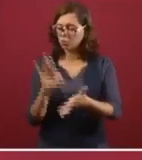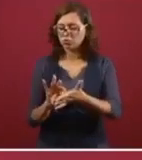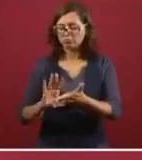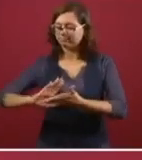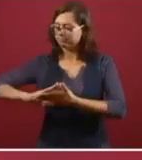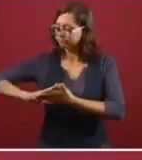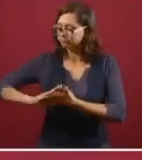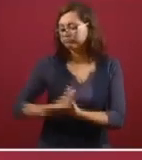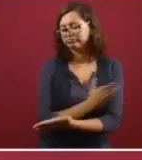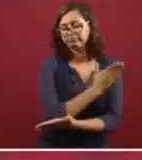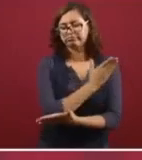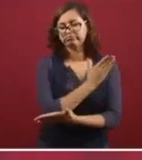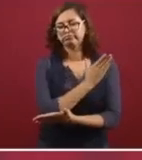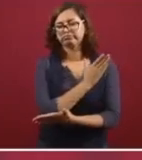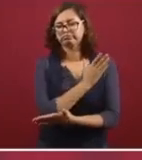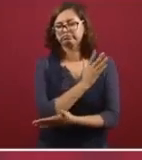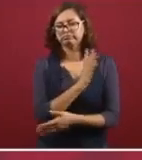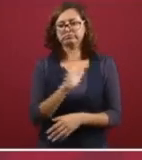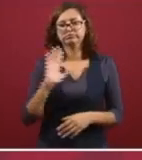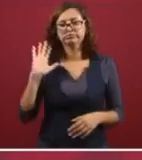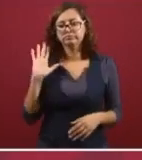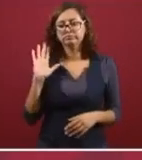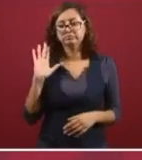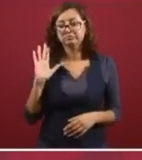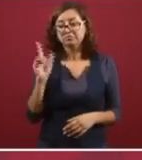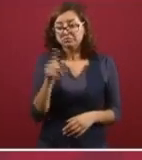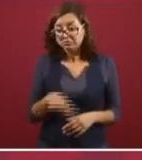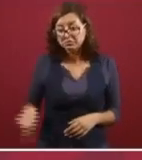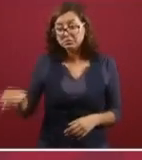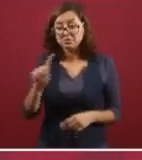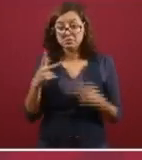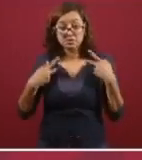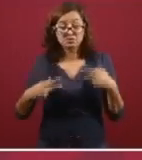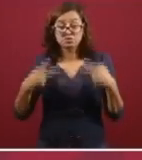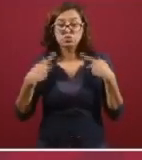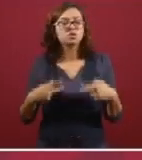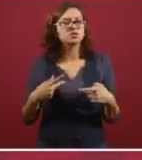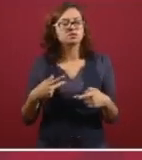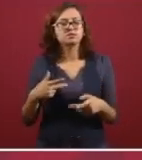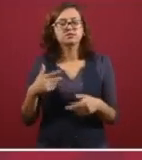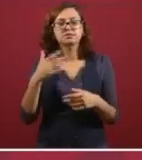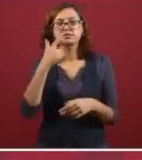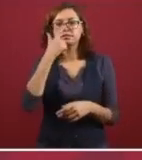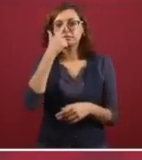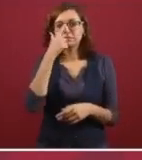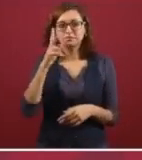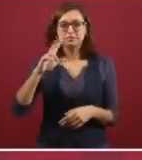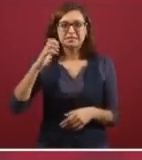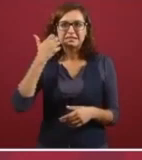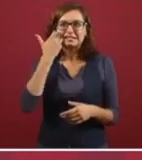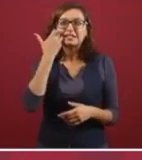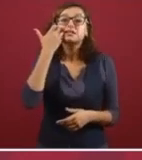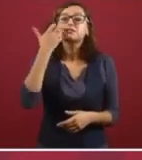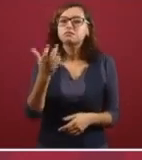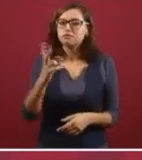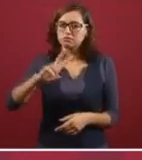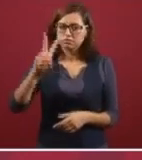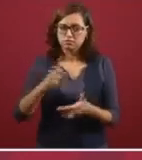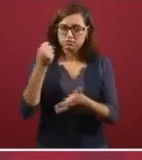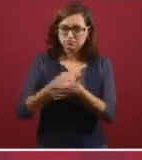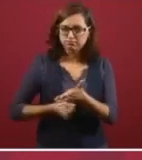corrupción ni impunidad. Solo si la gente lo solicitaba, lo pedía,